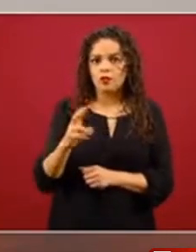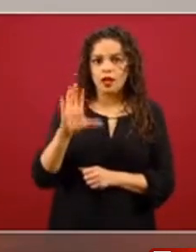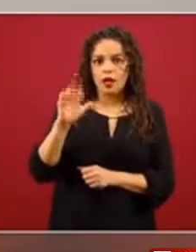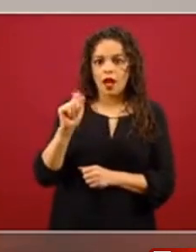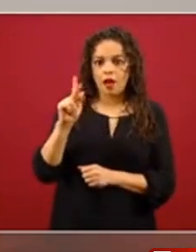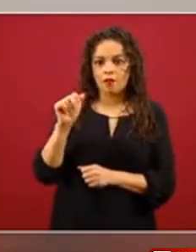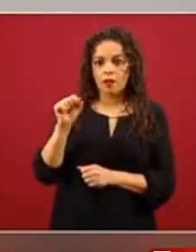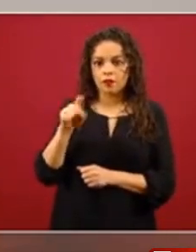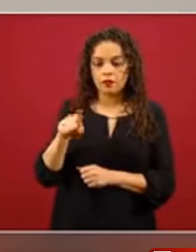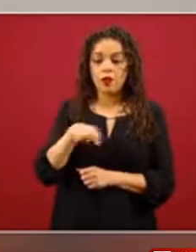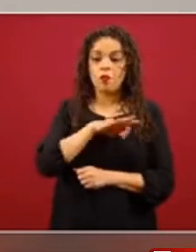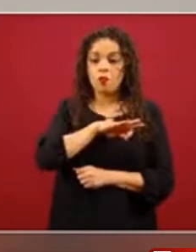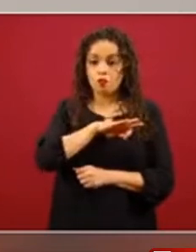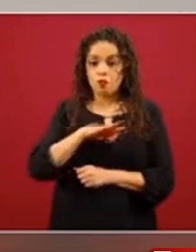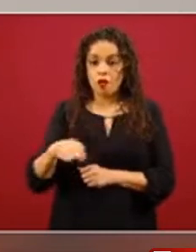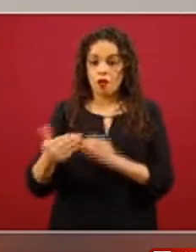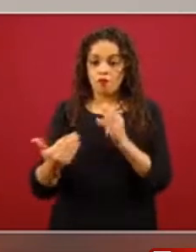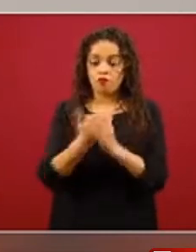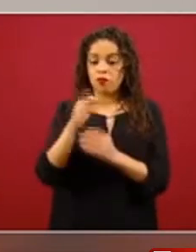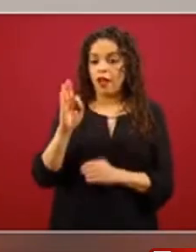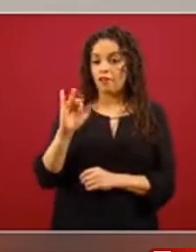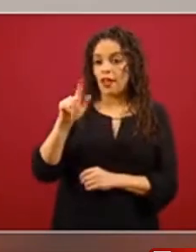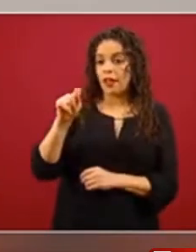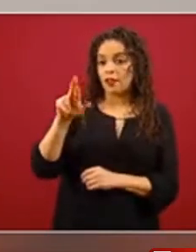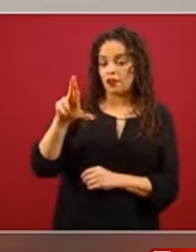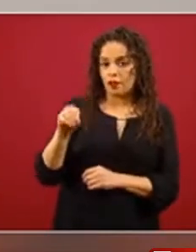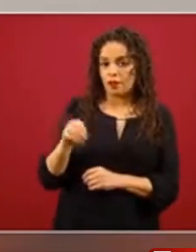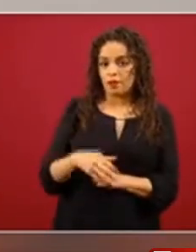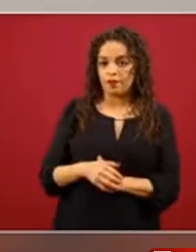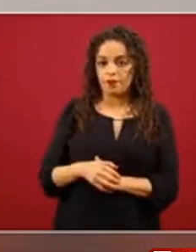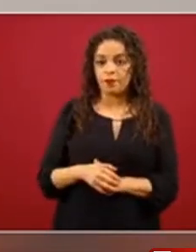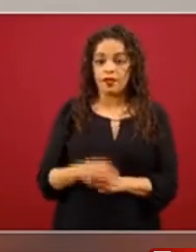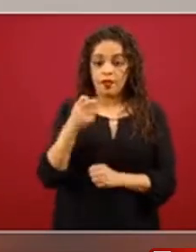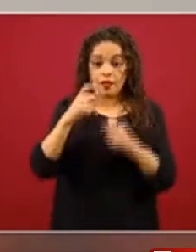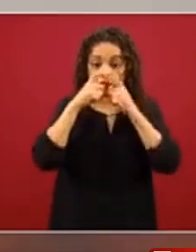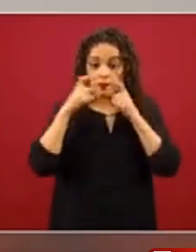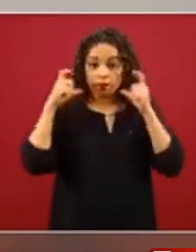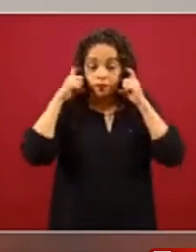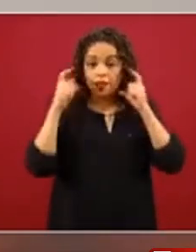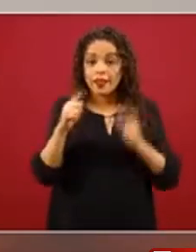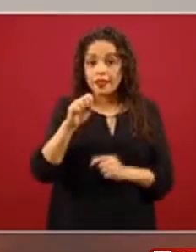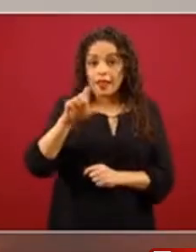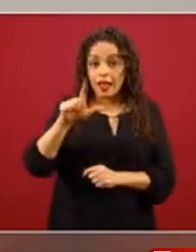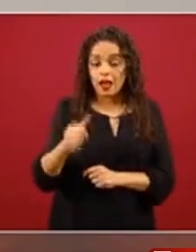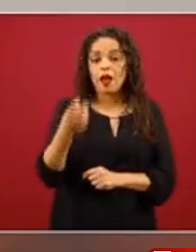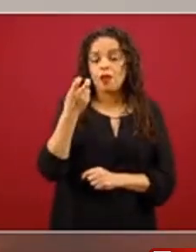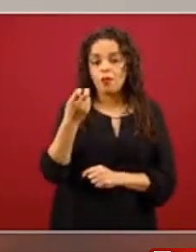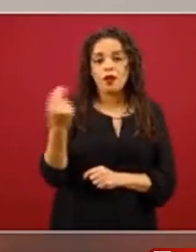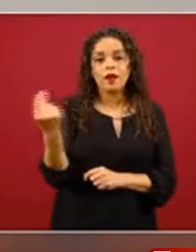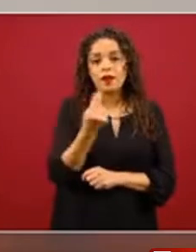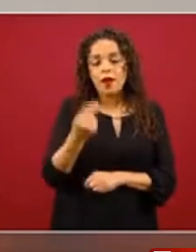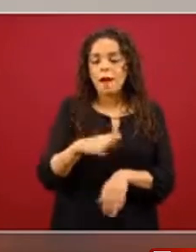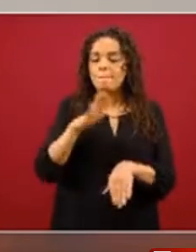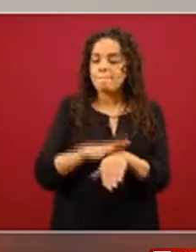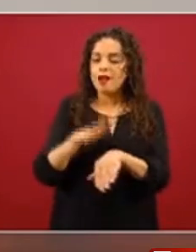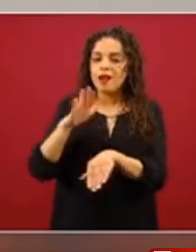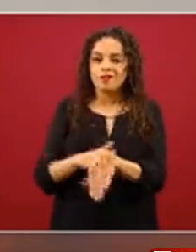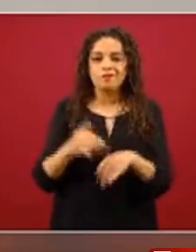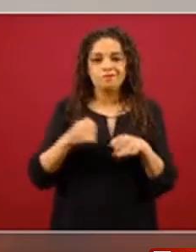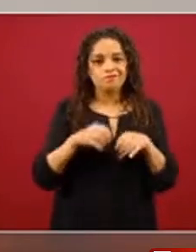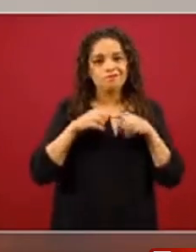del filtrado. El filtrado con estas mascarillas de tela, y que por eso es que aún se requiere muchísima más información, van